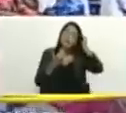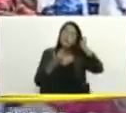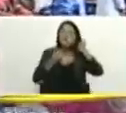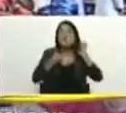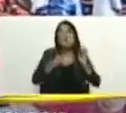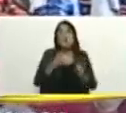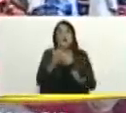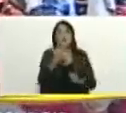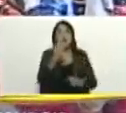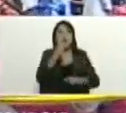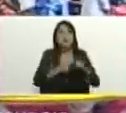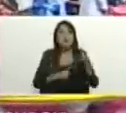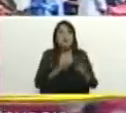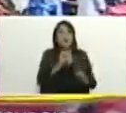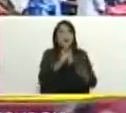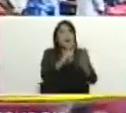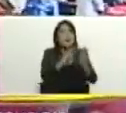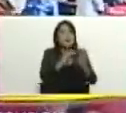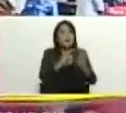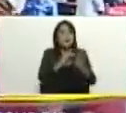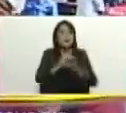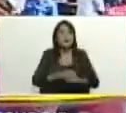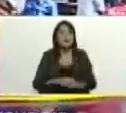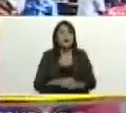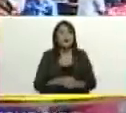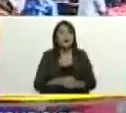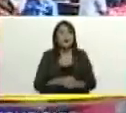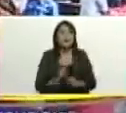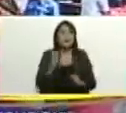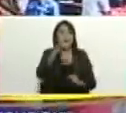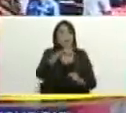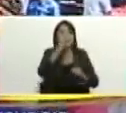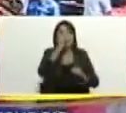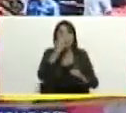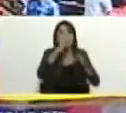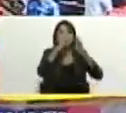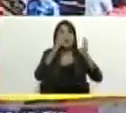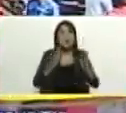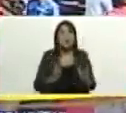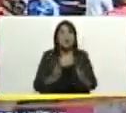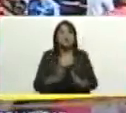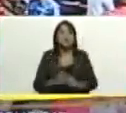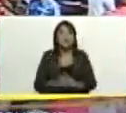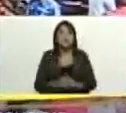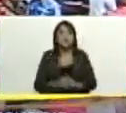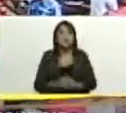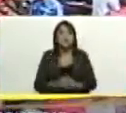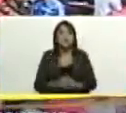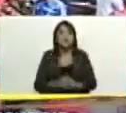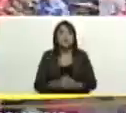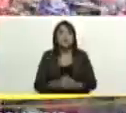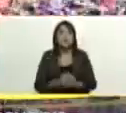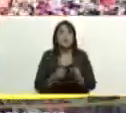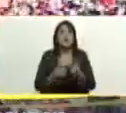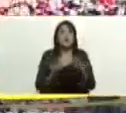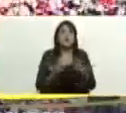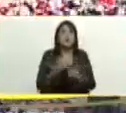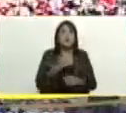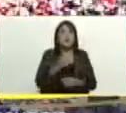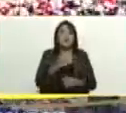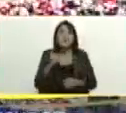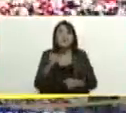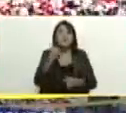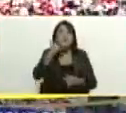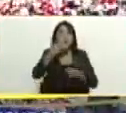nos vamos para el palacio, yo me voy para el palacio. Y me dijo, vente. Y de aquí hicimos apenas 21 llamadas.